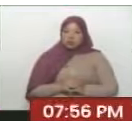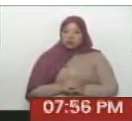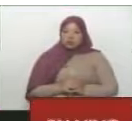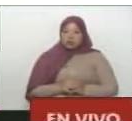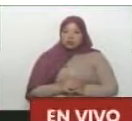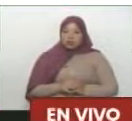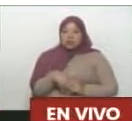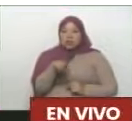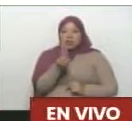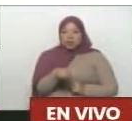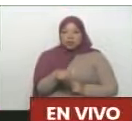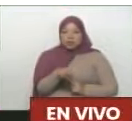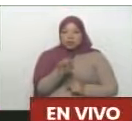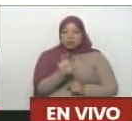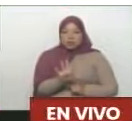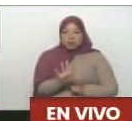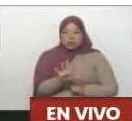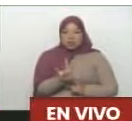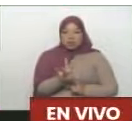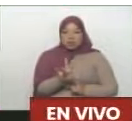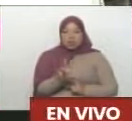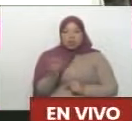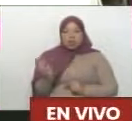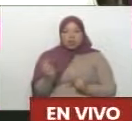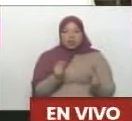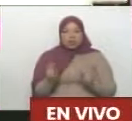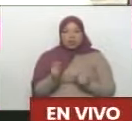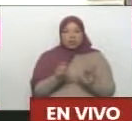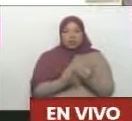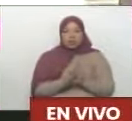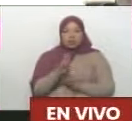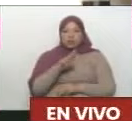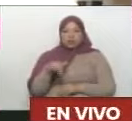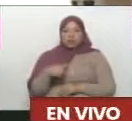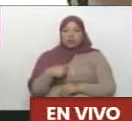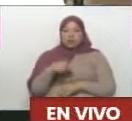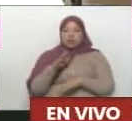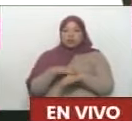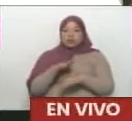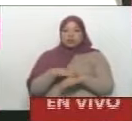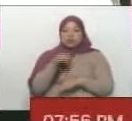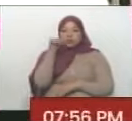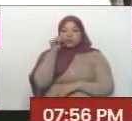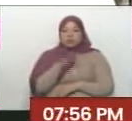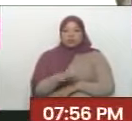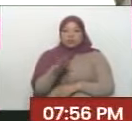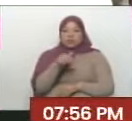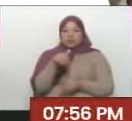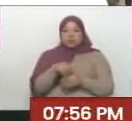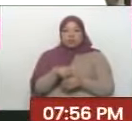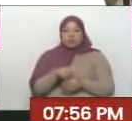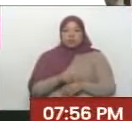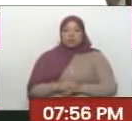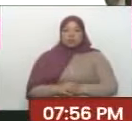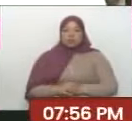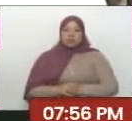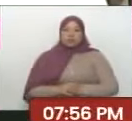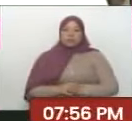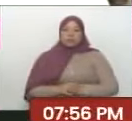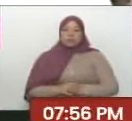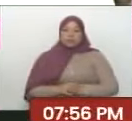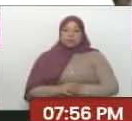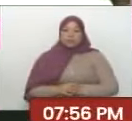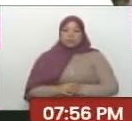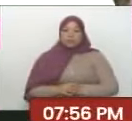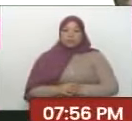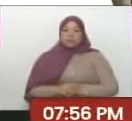Madeleine, en ningún país. Un diálogo tan abarcante, tan convocante, que se convoca inclusive a ellos